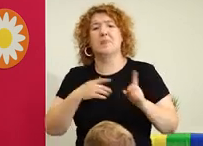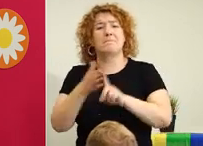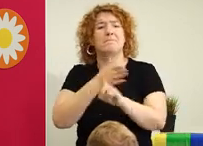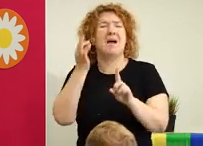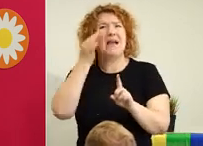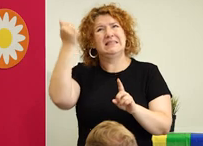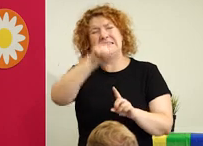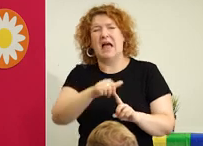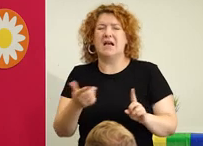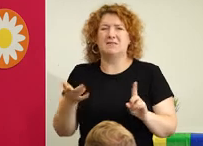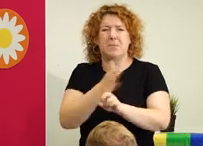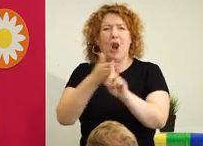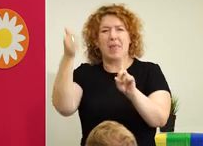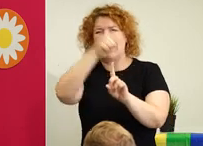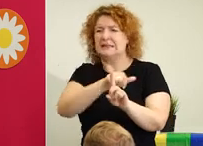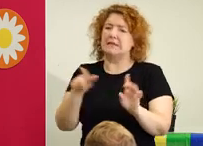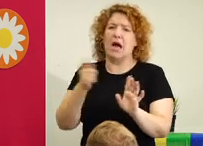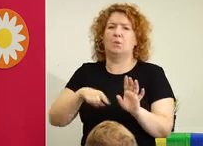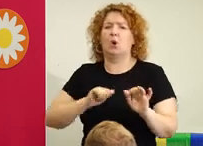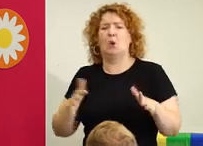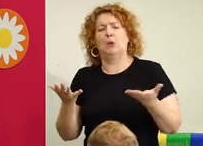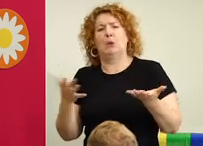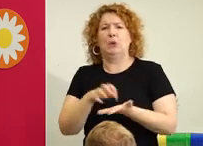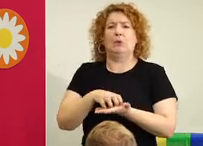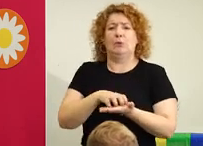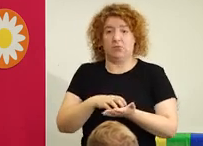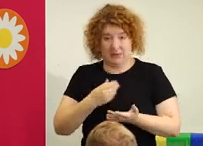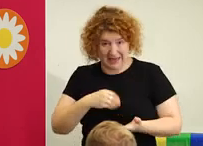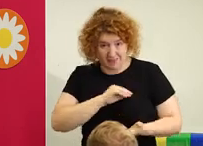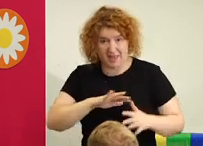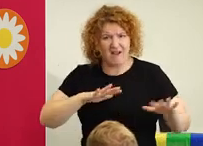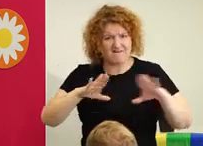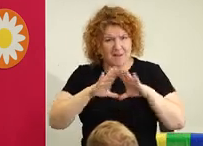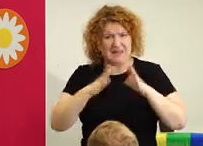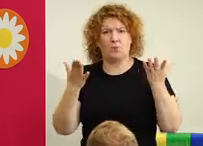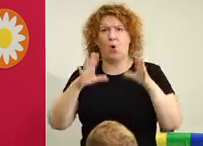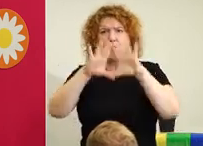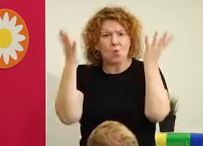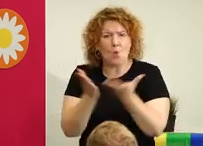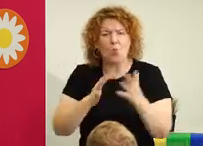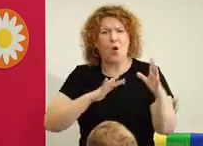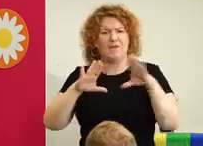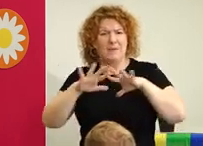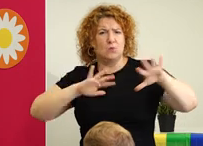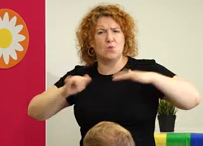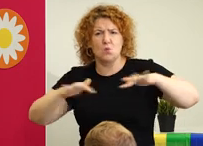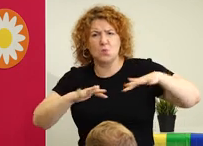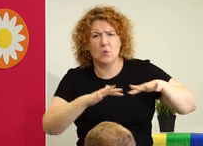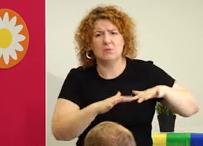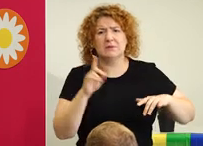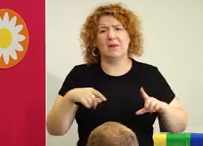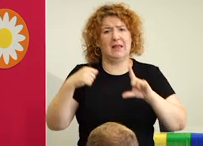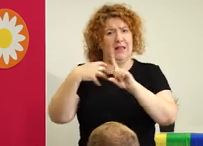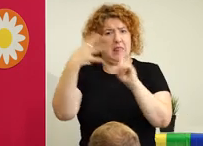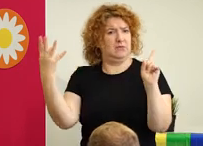violencias machistas. Y eso pese a que hay un movimiento feminista en España, en Europa, en el mundo, y un movimiento LGTBI, que está